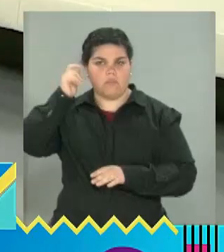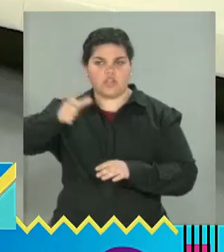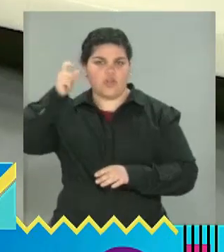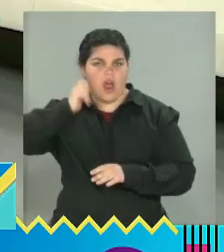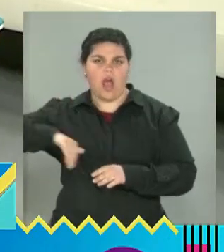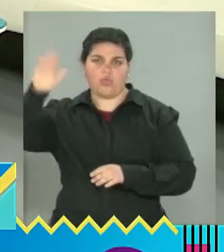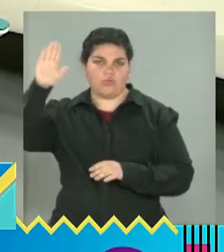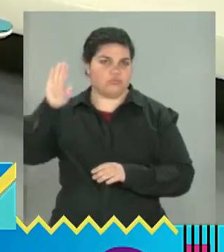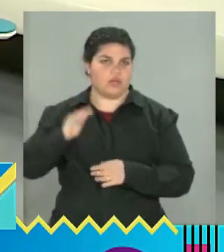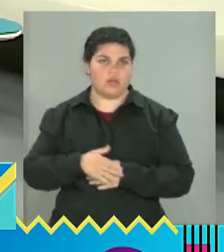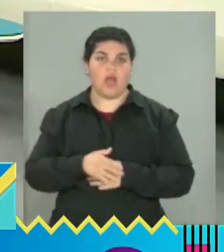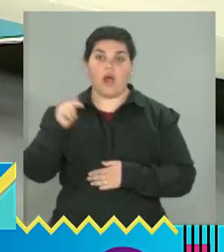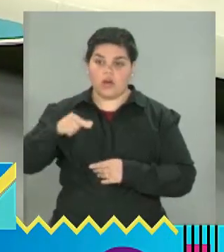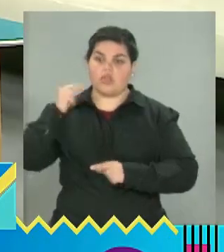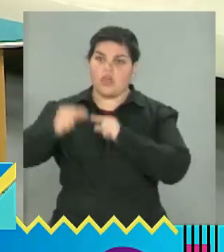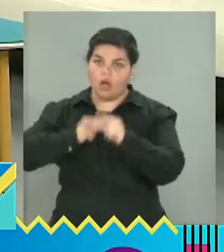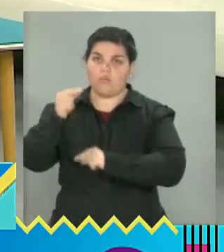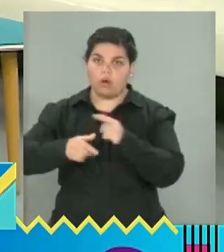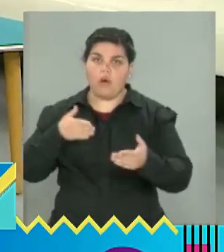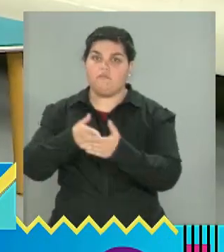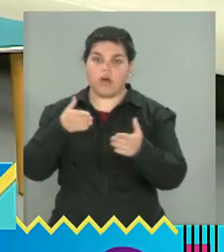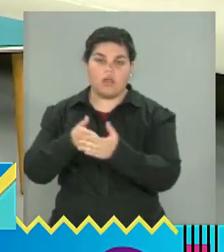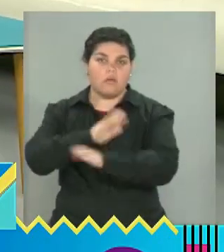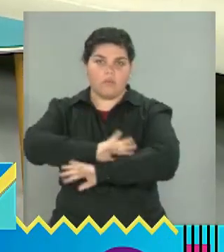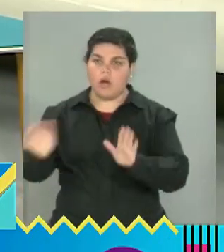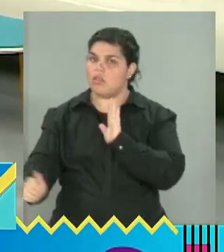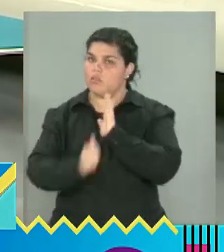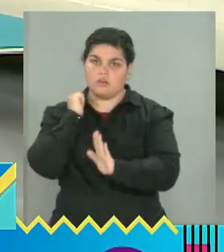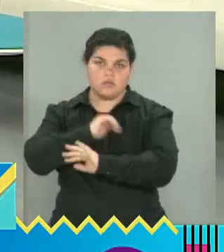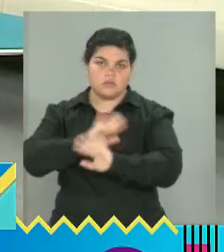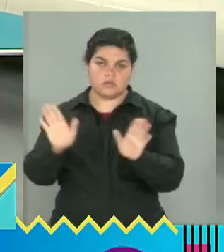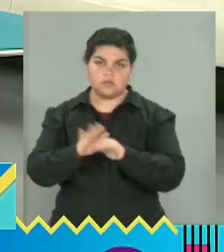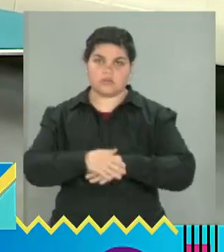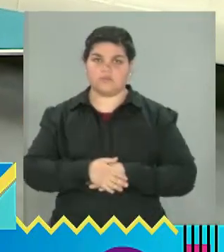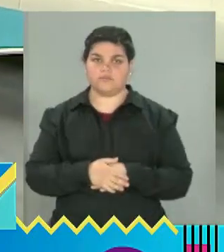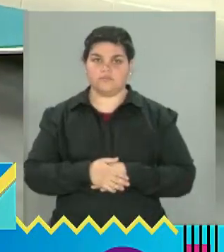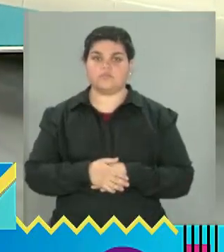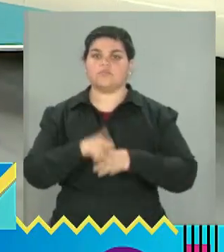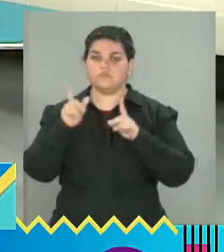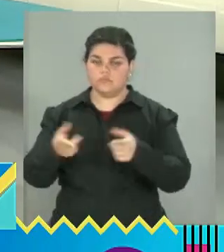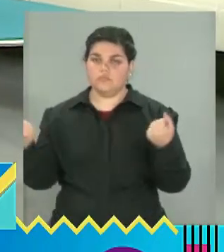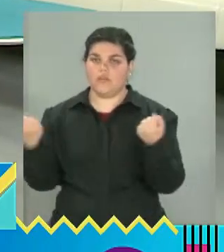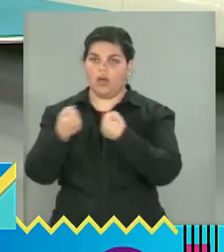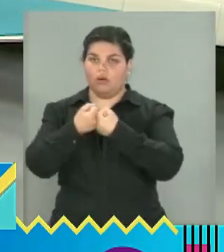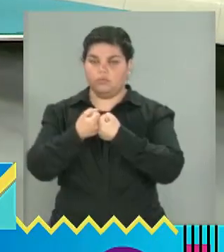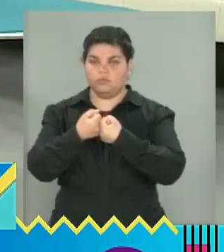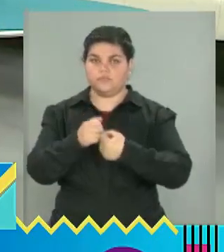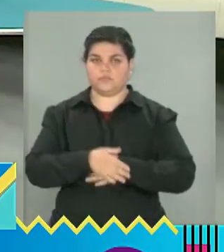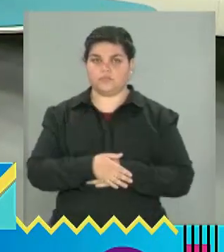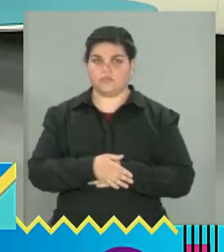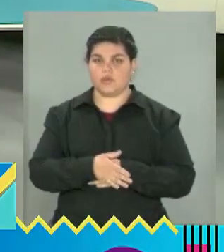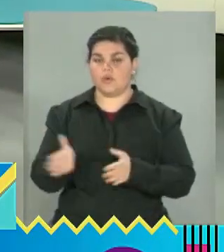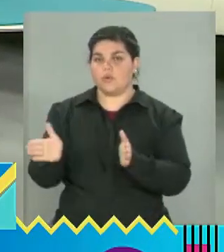estamos rompiendo, trabajando para romper ese tipo de esquemas, y sí estamos en coordinación con